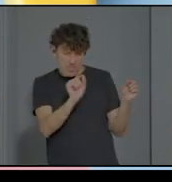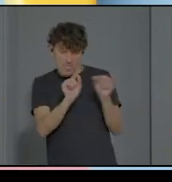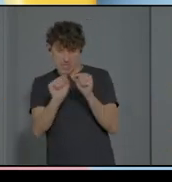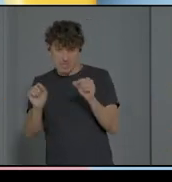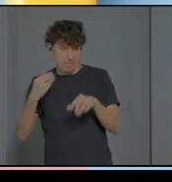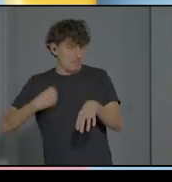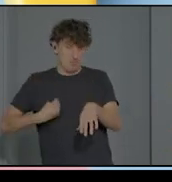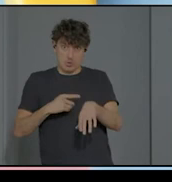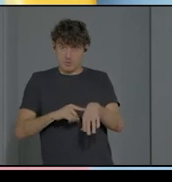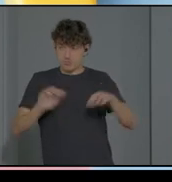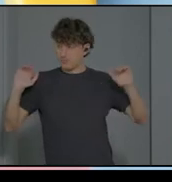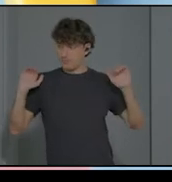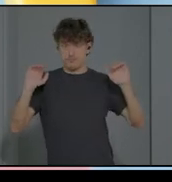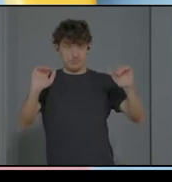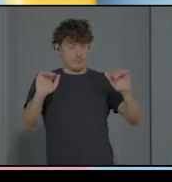ver